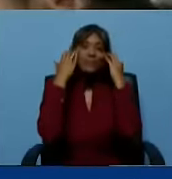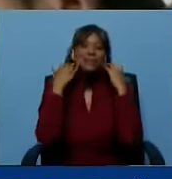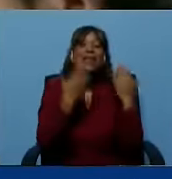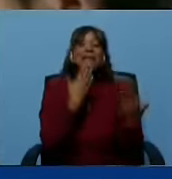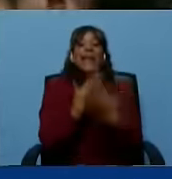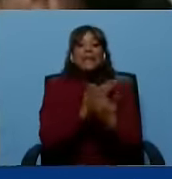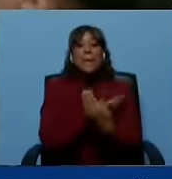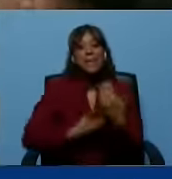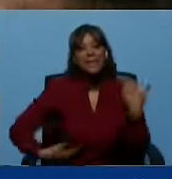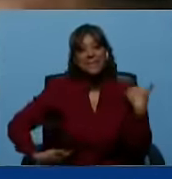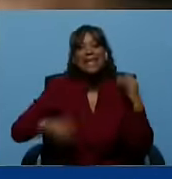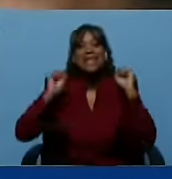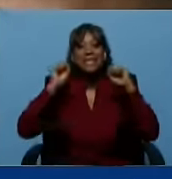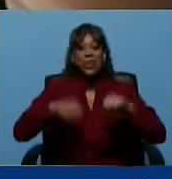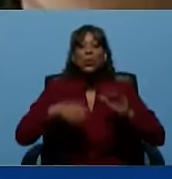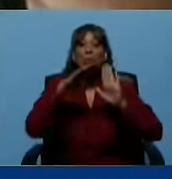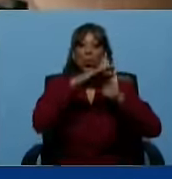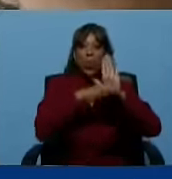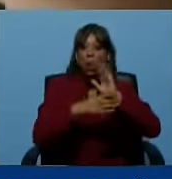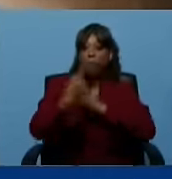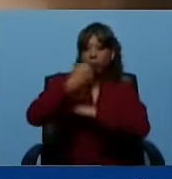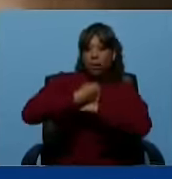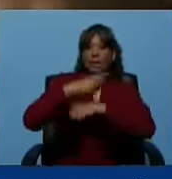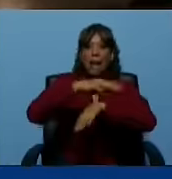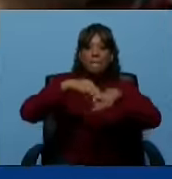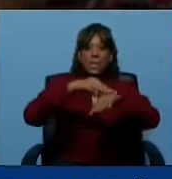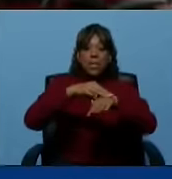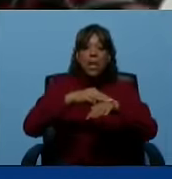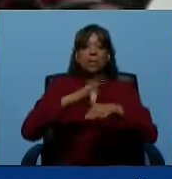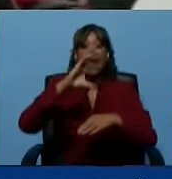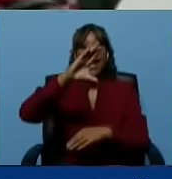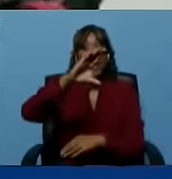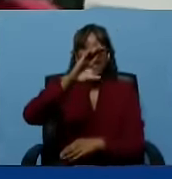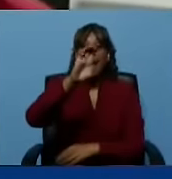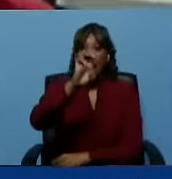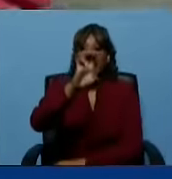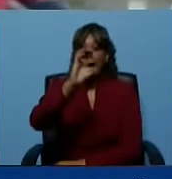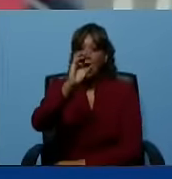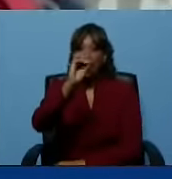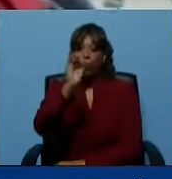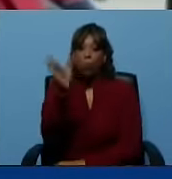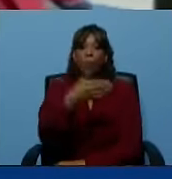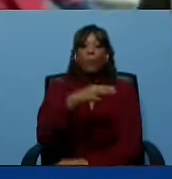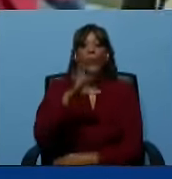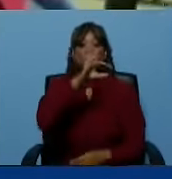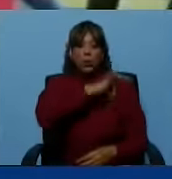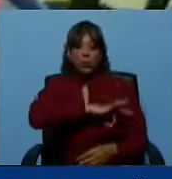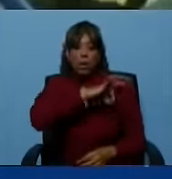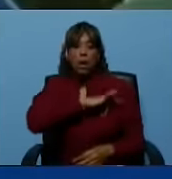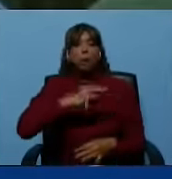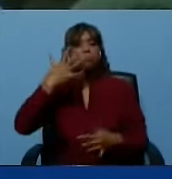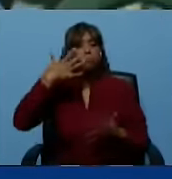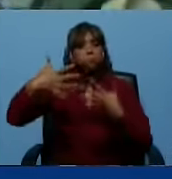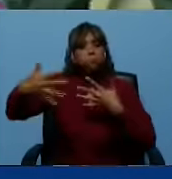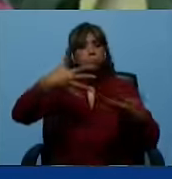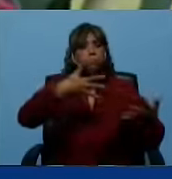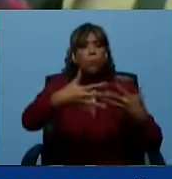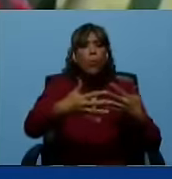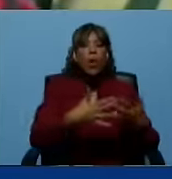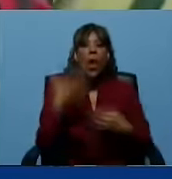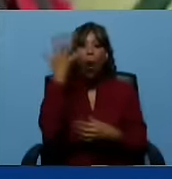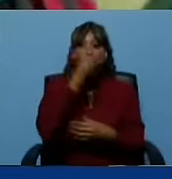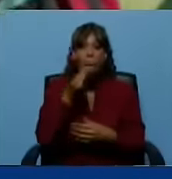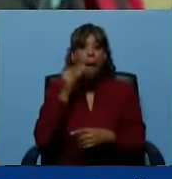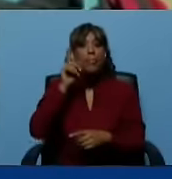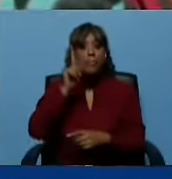Gracias, presidente. Bueno, siguiendo sus instrucciones, el Ministerio de Ecosocialismo ha desarrollado espacios para la recreación de los jóvenes,